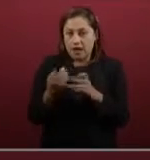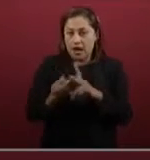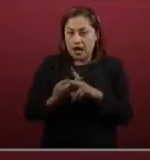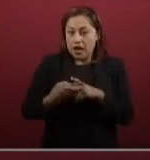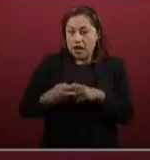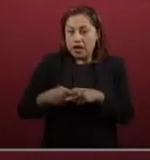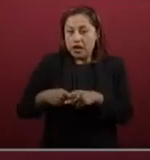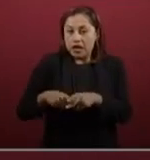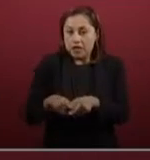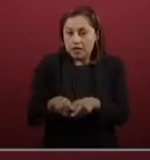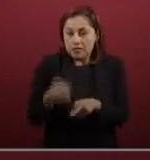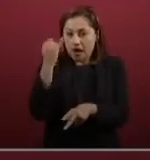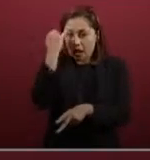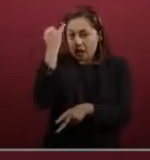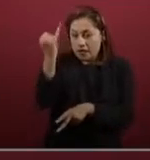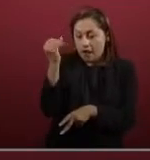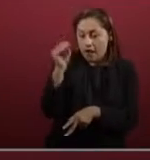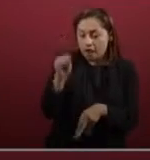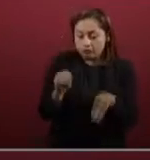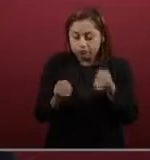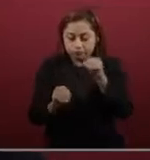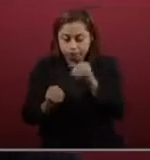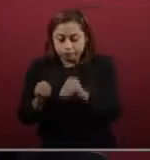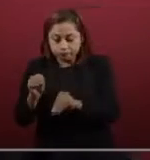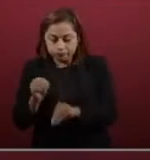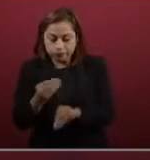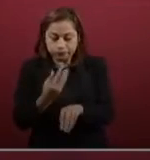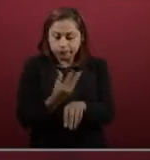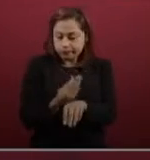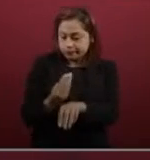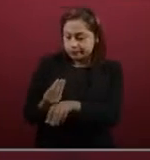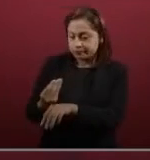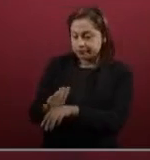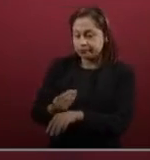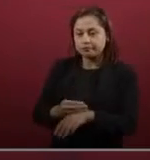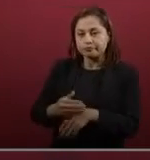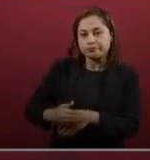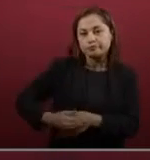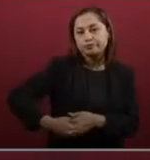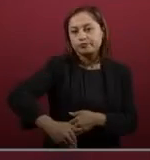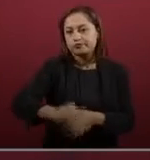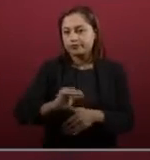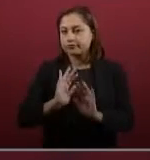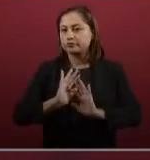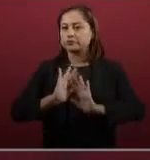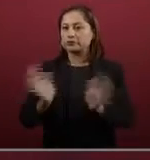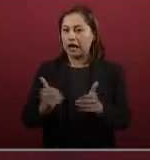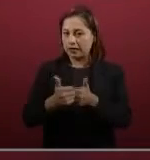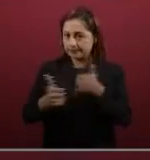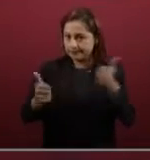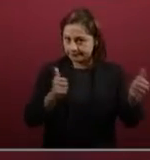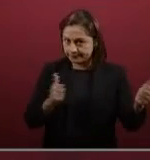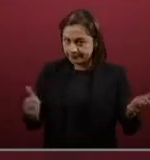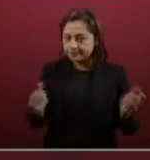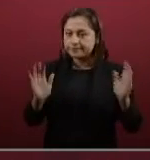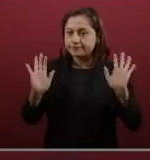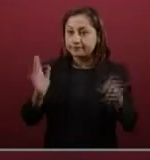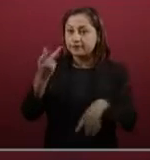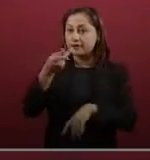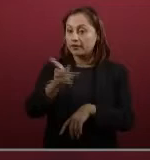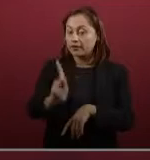bases, pero no vamos a olvidar que debemos